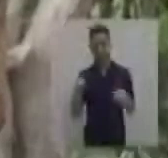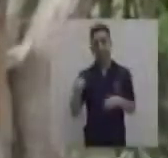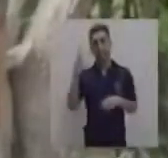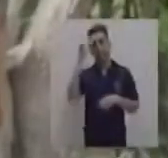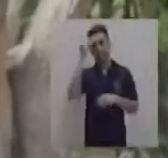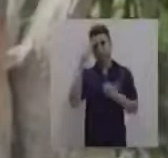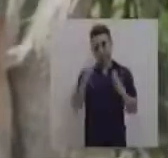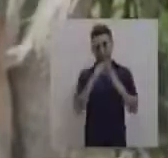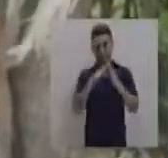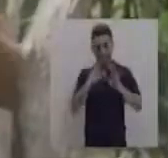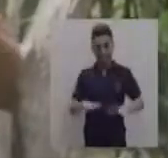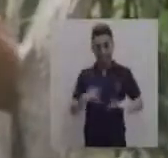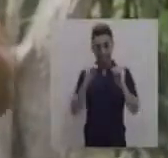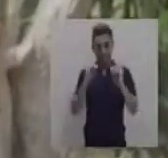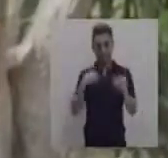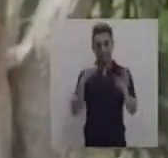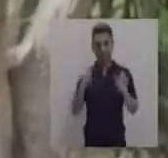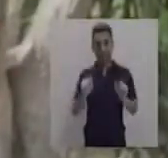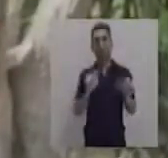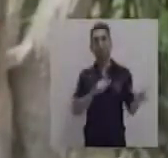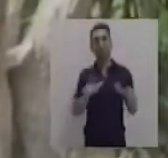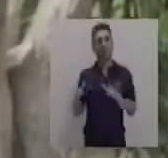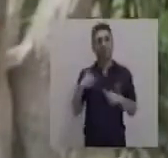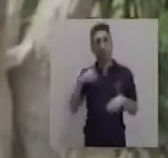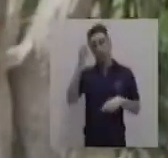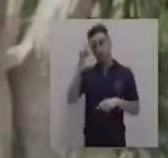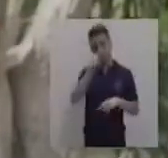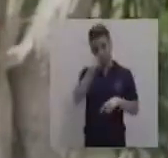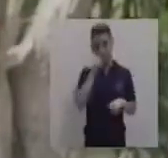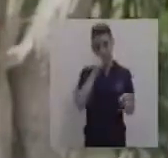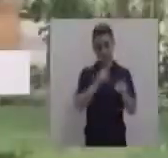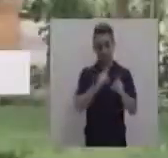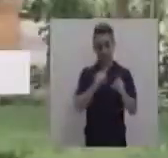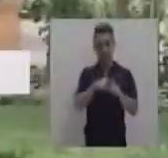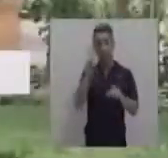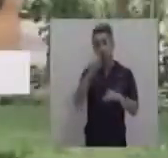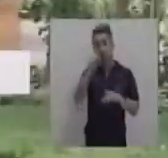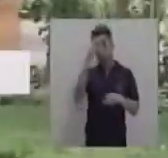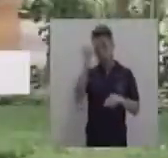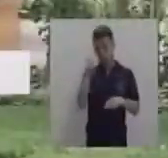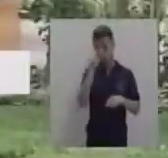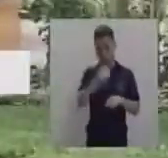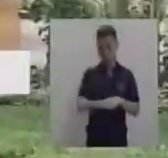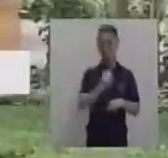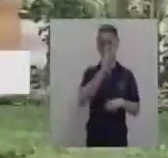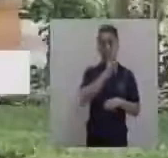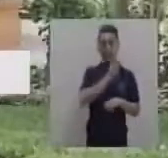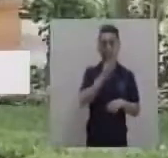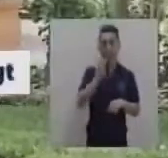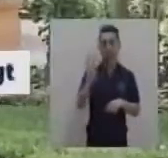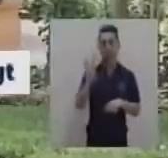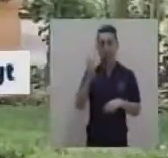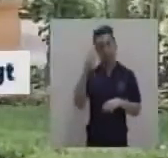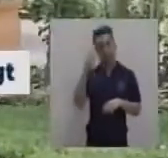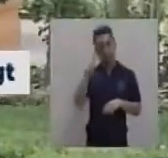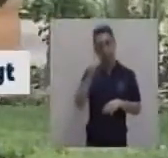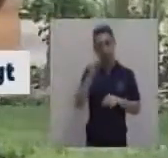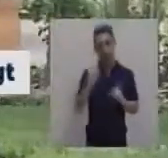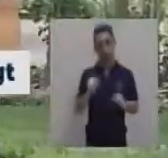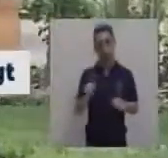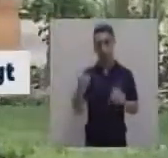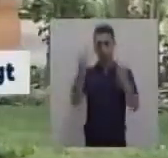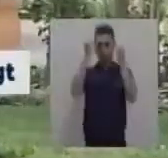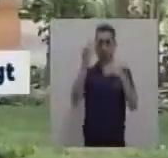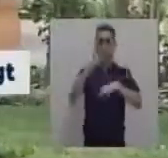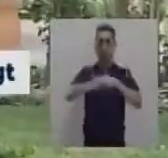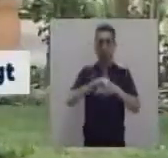Bienvenidos a Aprendo en Casa. Yo ya estoy listo para aprender, espero que ustedes también. Y no te olvides de ingresar a nuestro portal de internet para reforzar